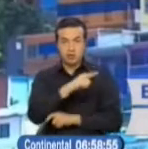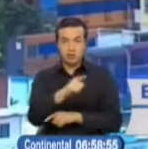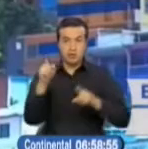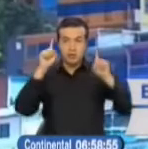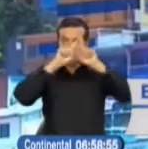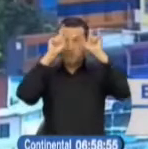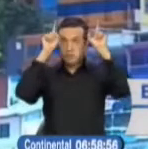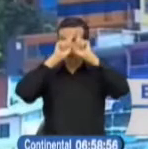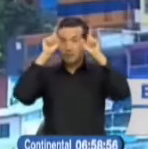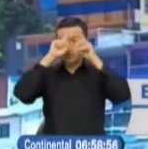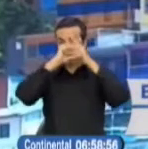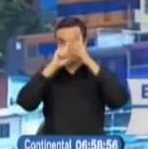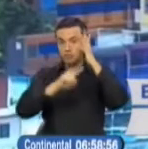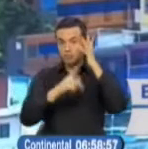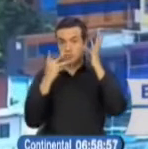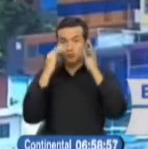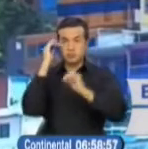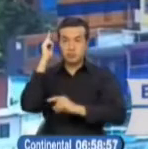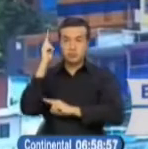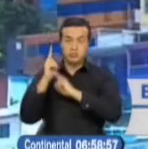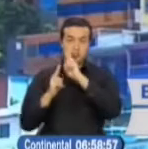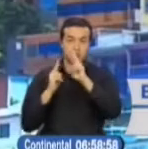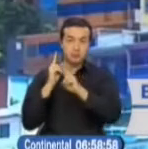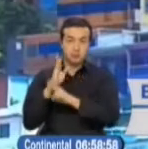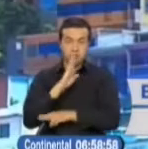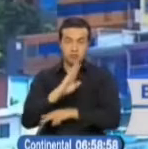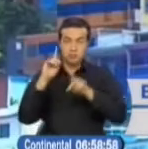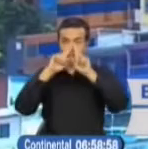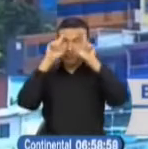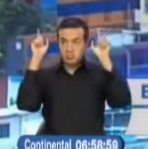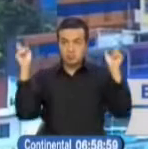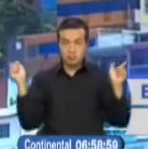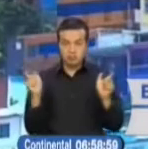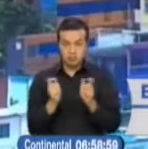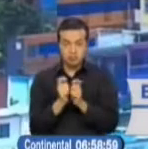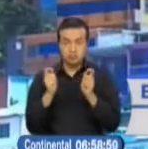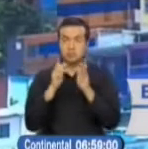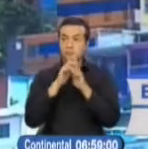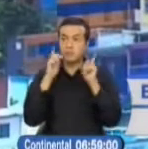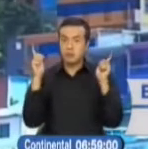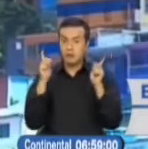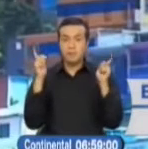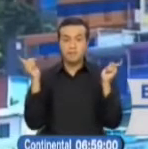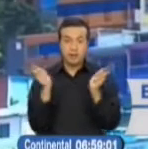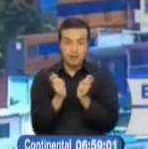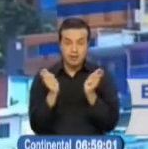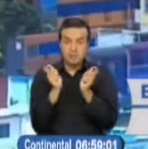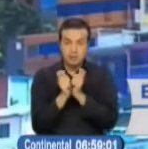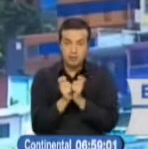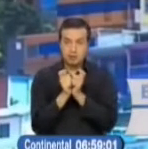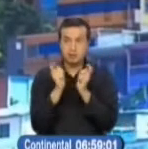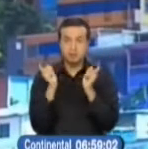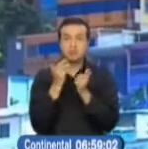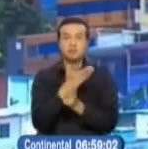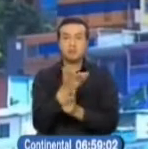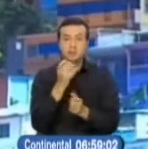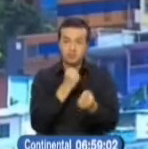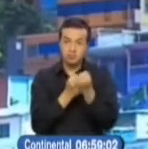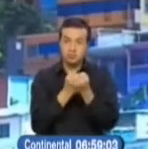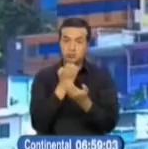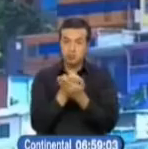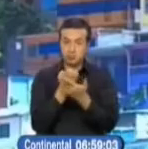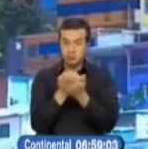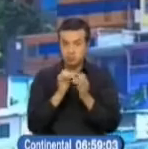empresas de forma universal son MIPYMES, son pequeñas, medianas y microempresas que contribuyen a la